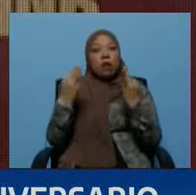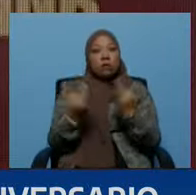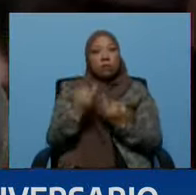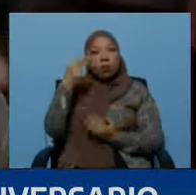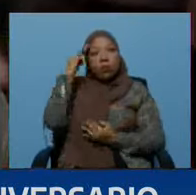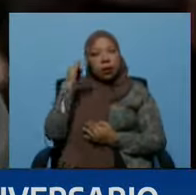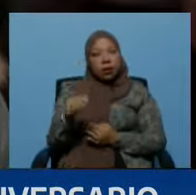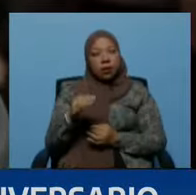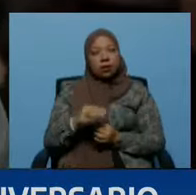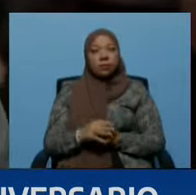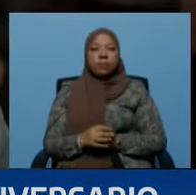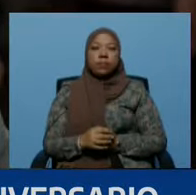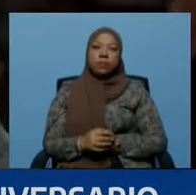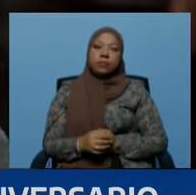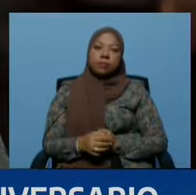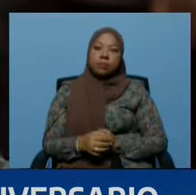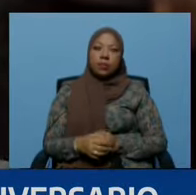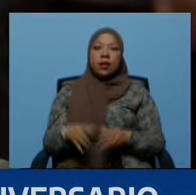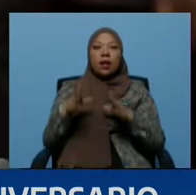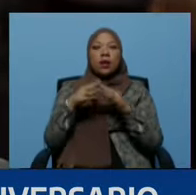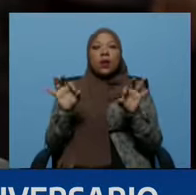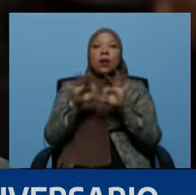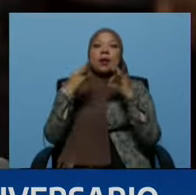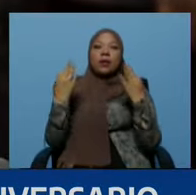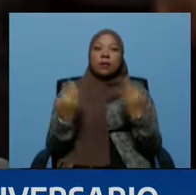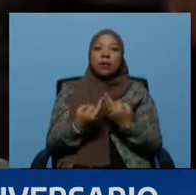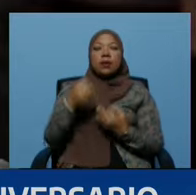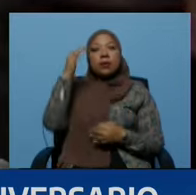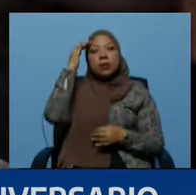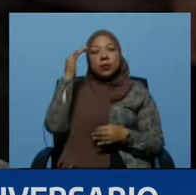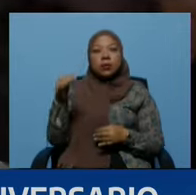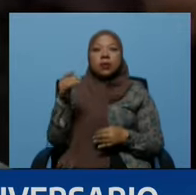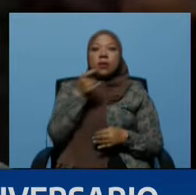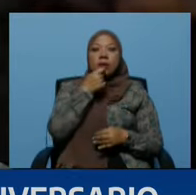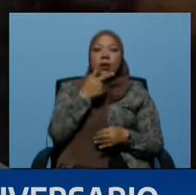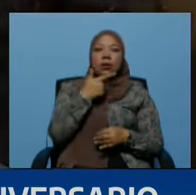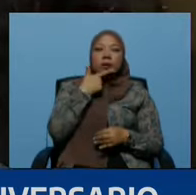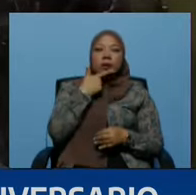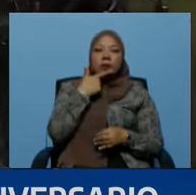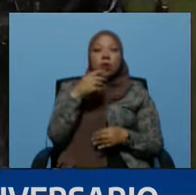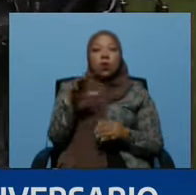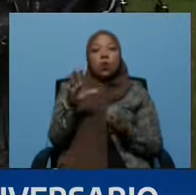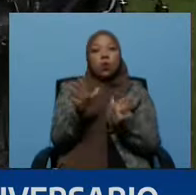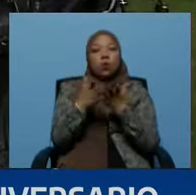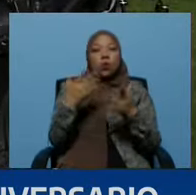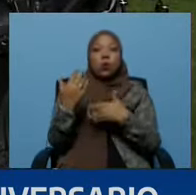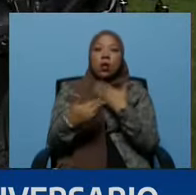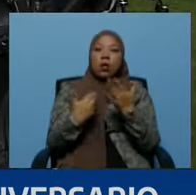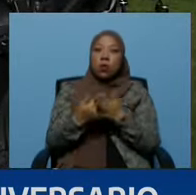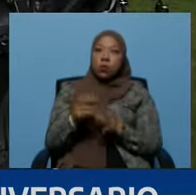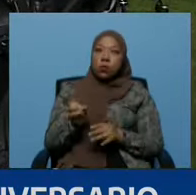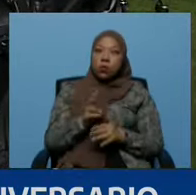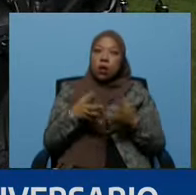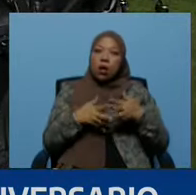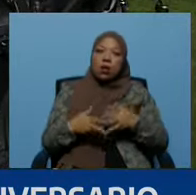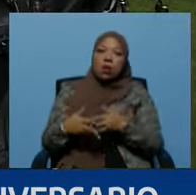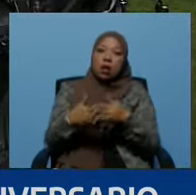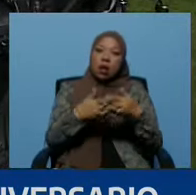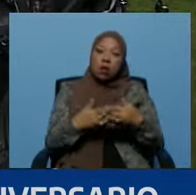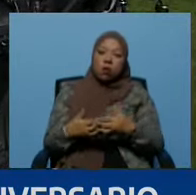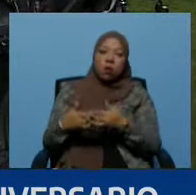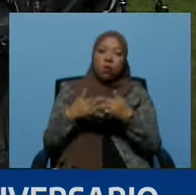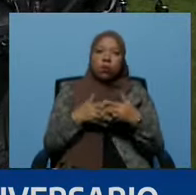militar. De toda la familia militar. Y Guaidó en Cúcuta le aseguró al vicepresidente de Estados Unidos, Mike